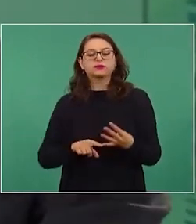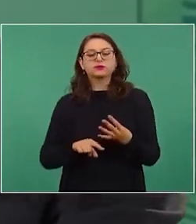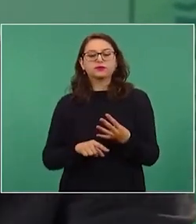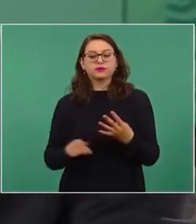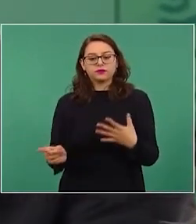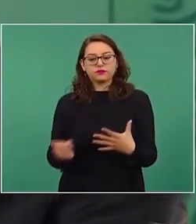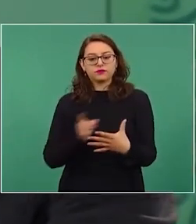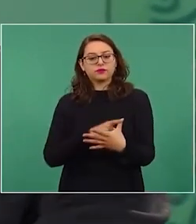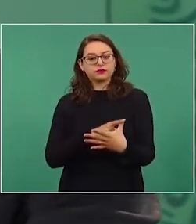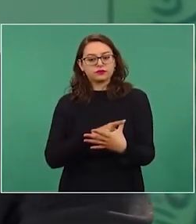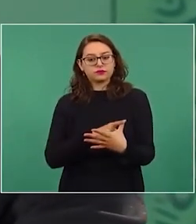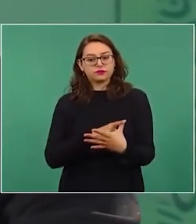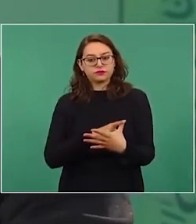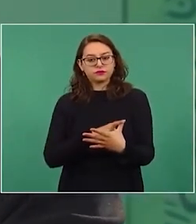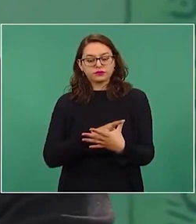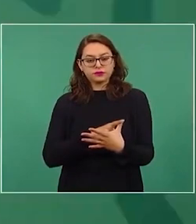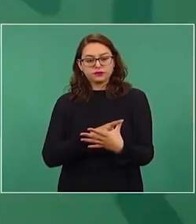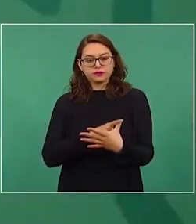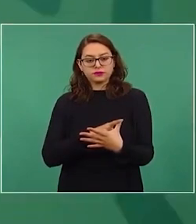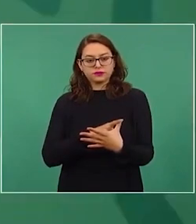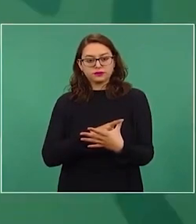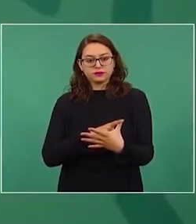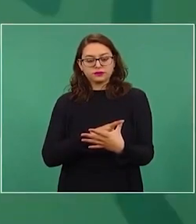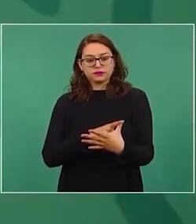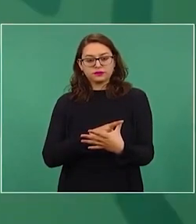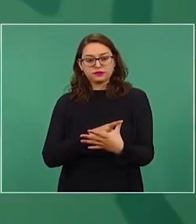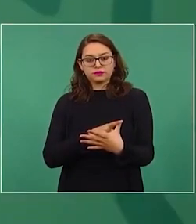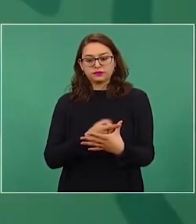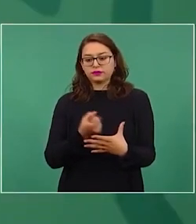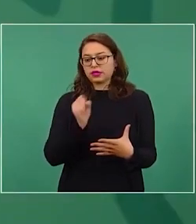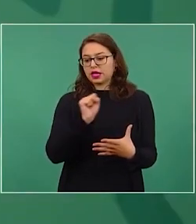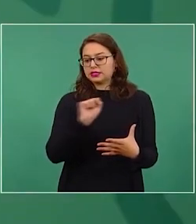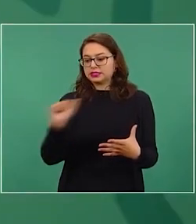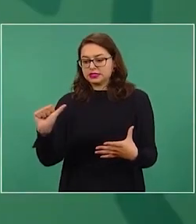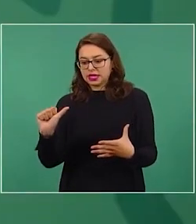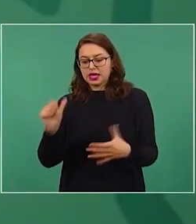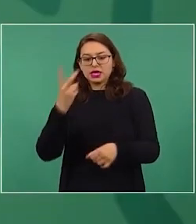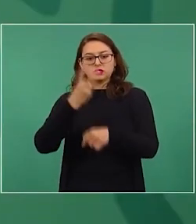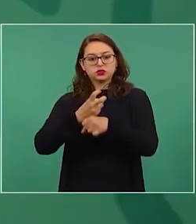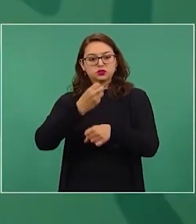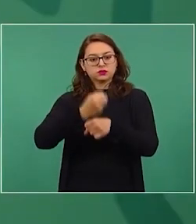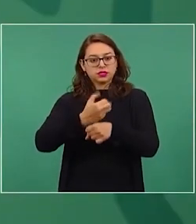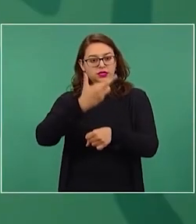y el subsecretario de Salud, Hugo